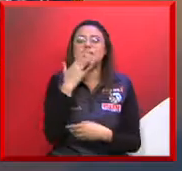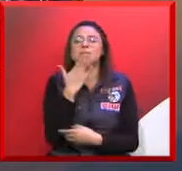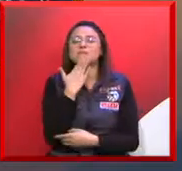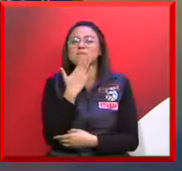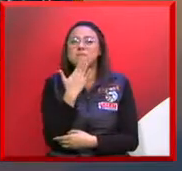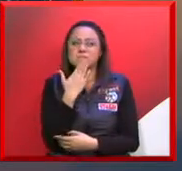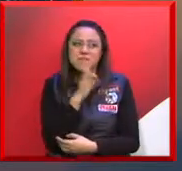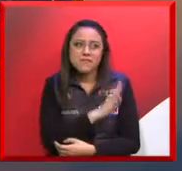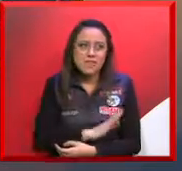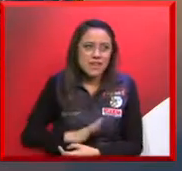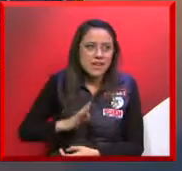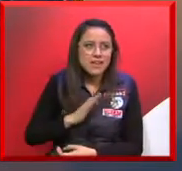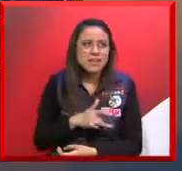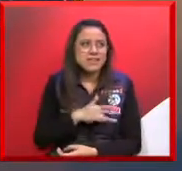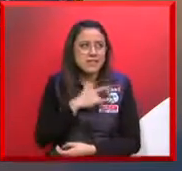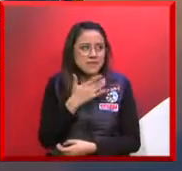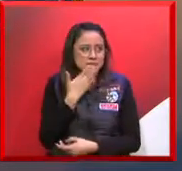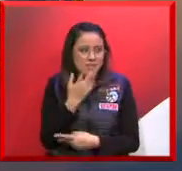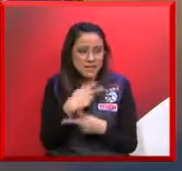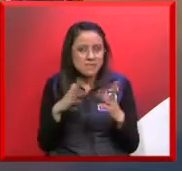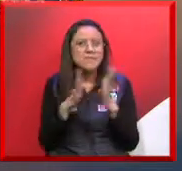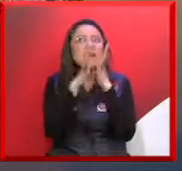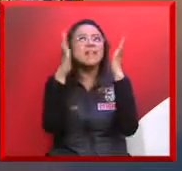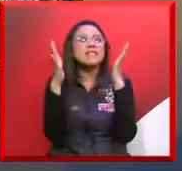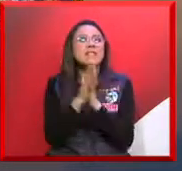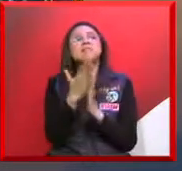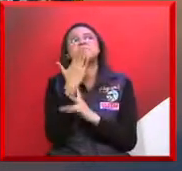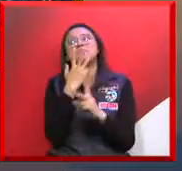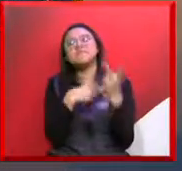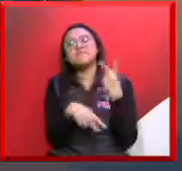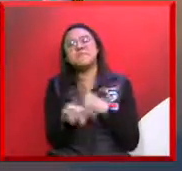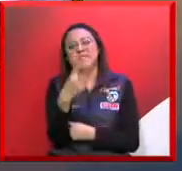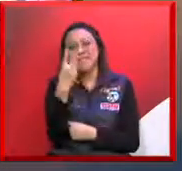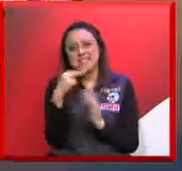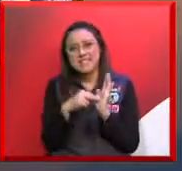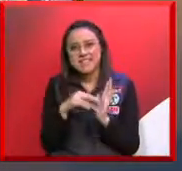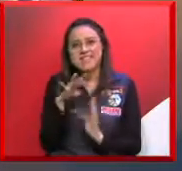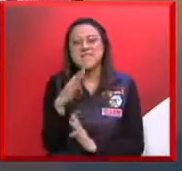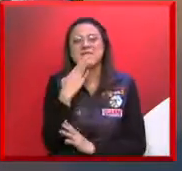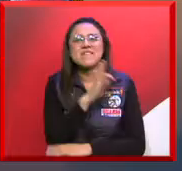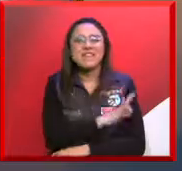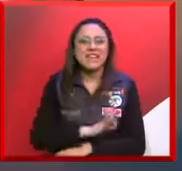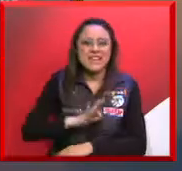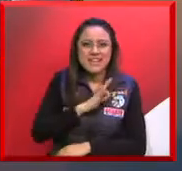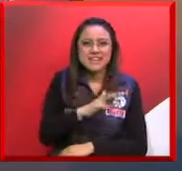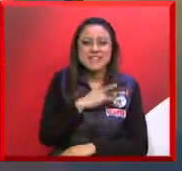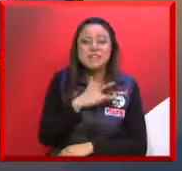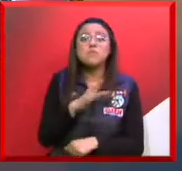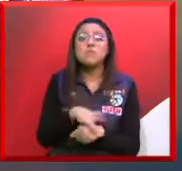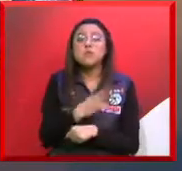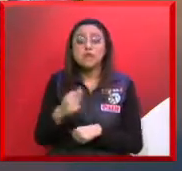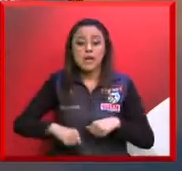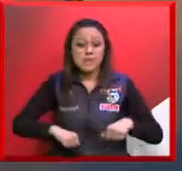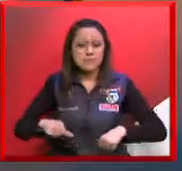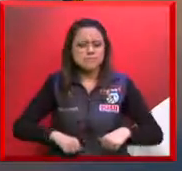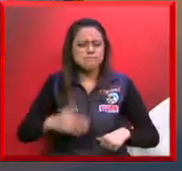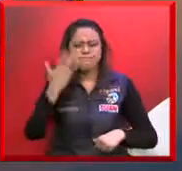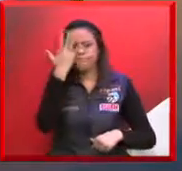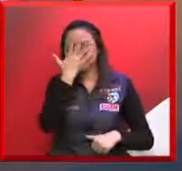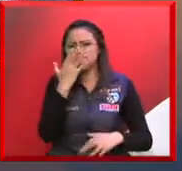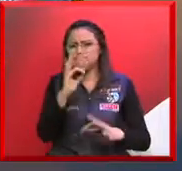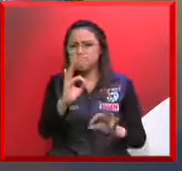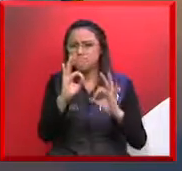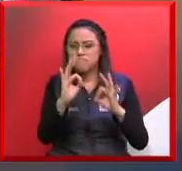siento feliz de estar aquí participando en Juguetón 2019. Feliz, la verdad es que es una actividad increíble, es